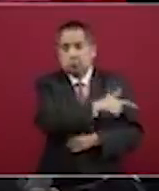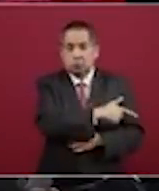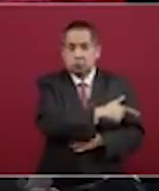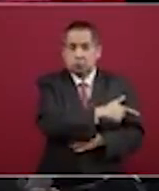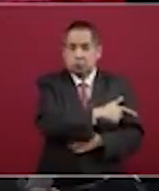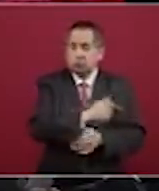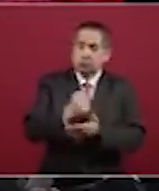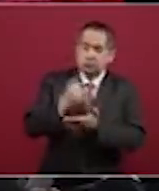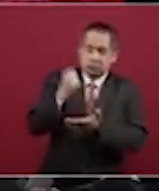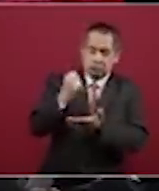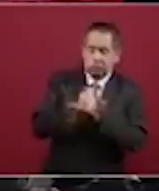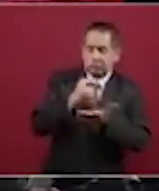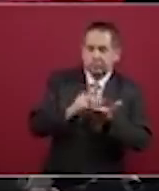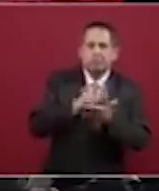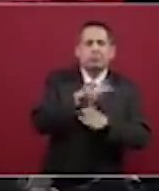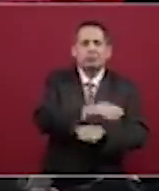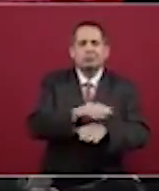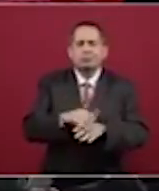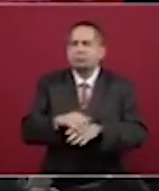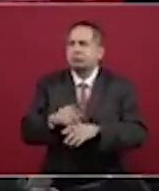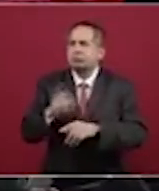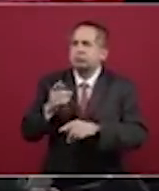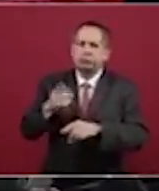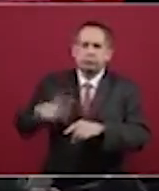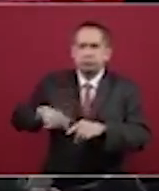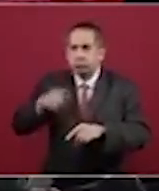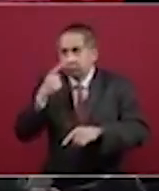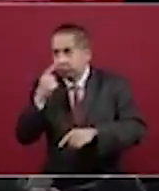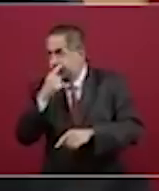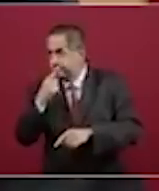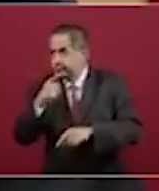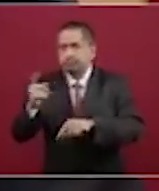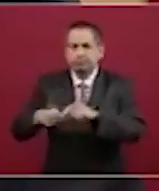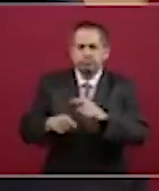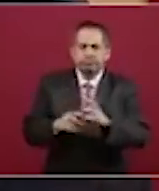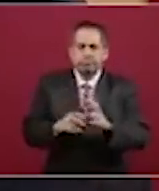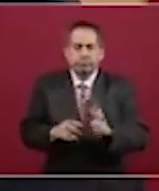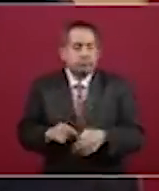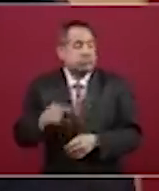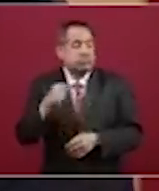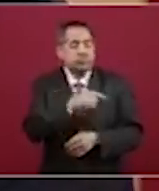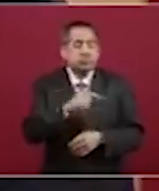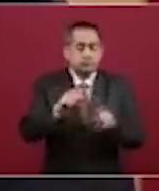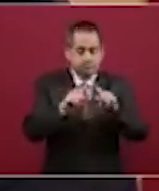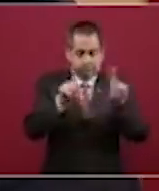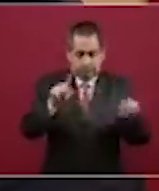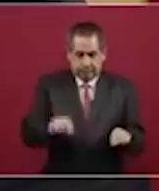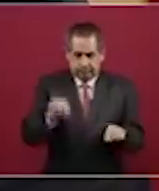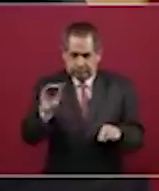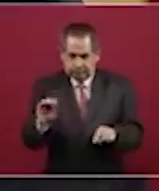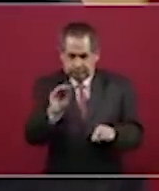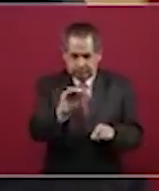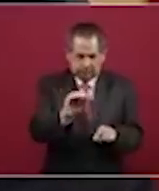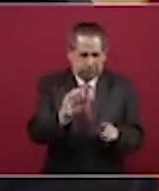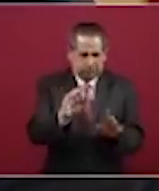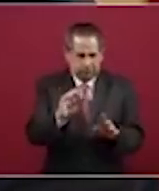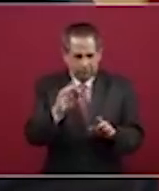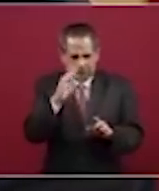aprobarlo en la revocación del mandato, argumentando de que voy a ir en la boleta, pues es